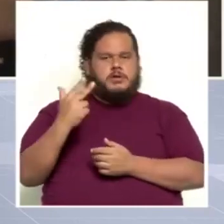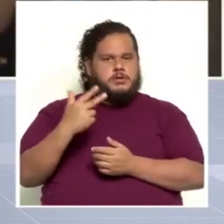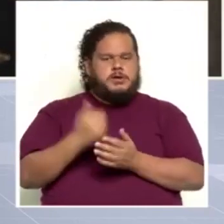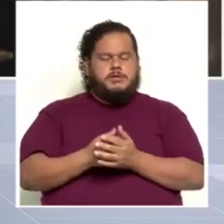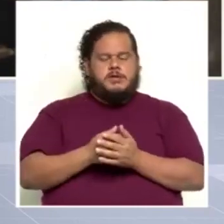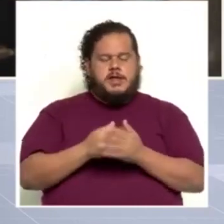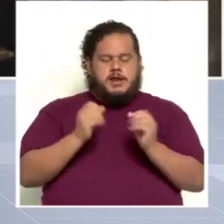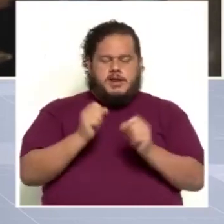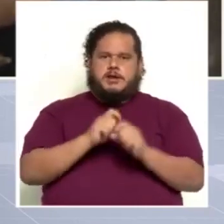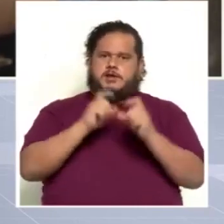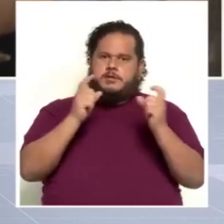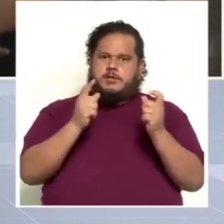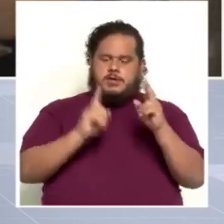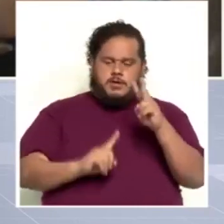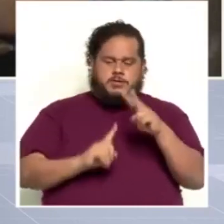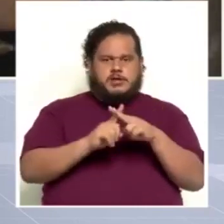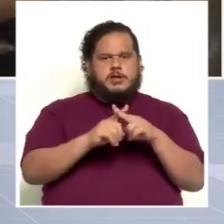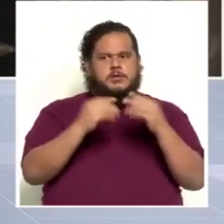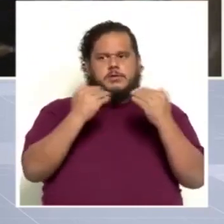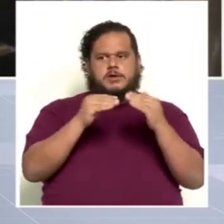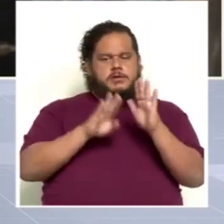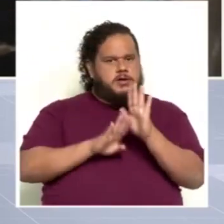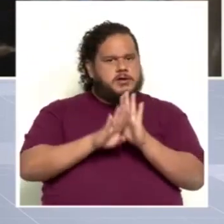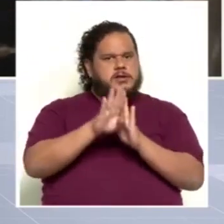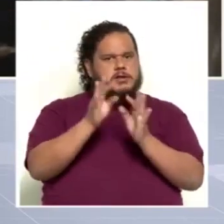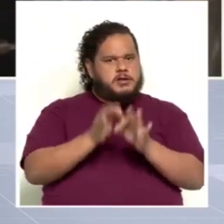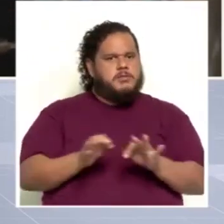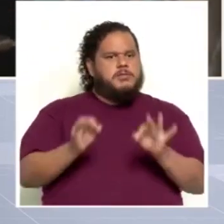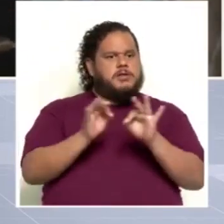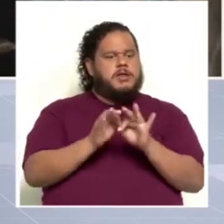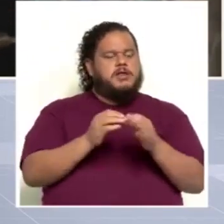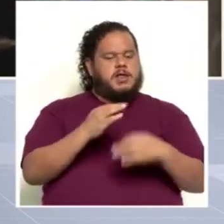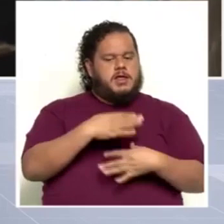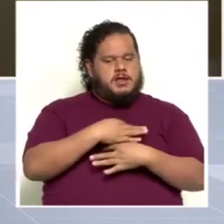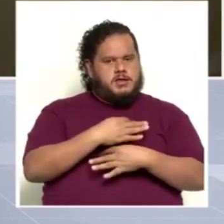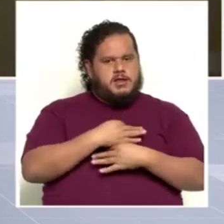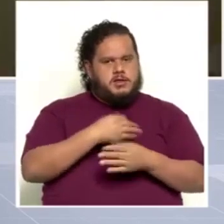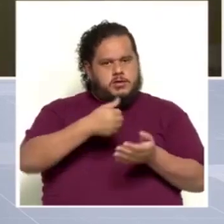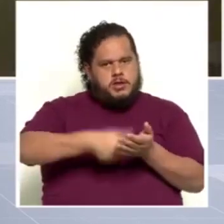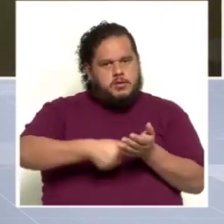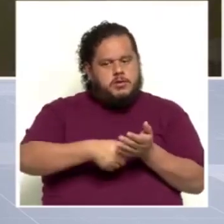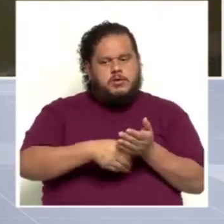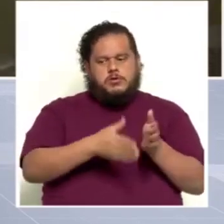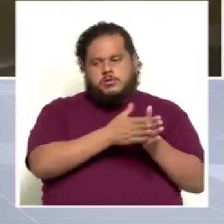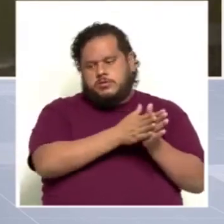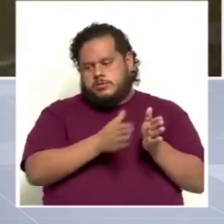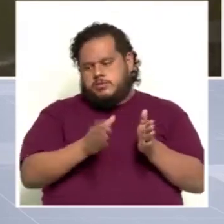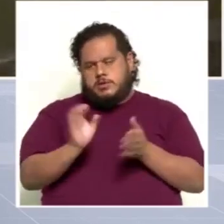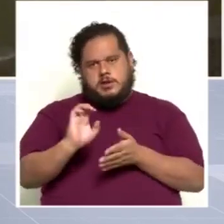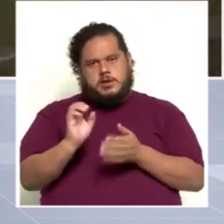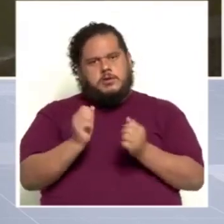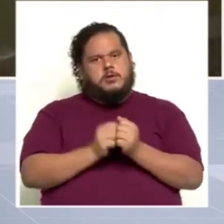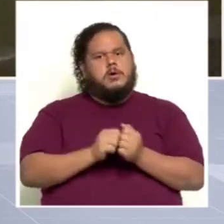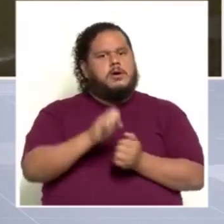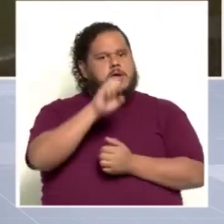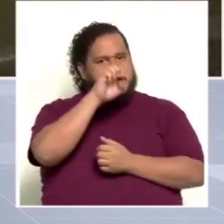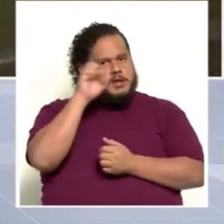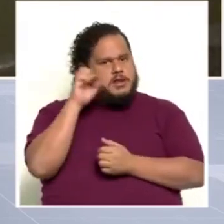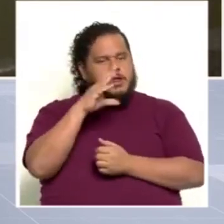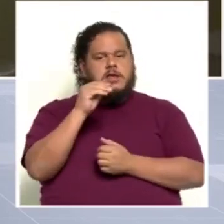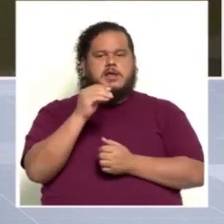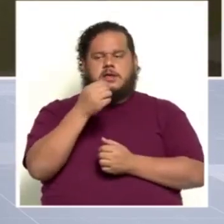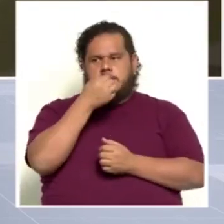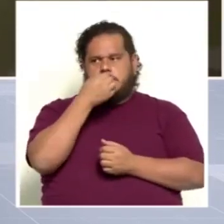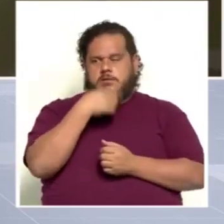gran sorpresa, que aparecía con un nivel de crecimiento importante en intención de voto a lo largo del mes de enero, junto con Eliezer Feinsack y José